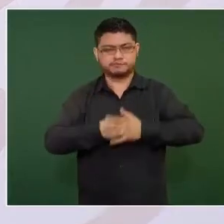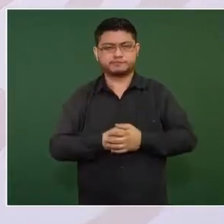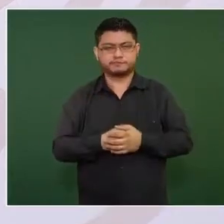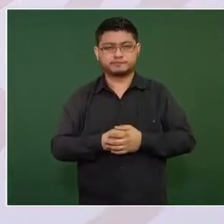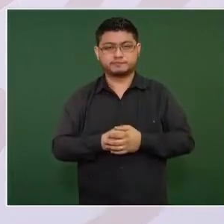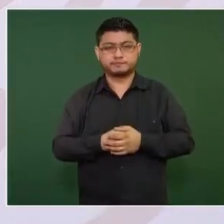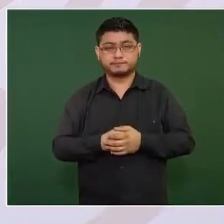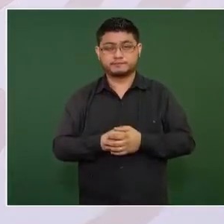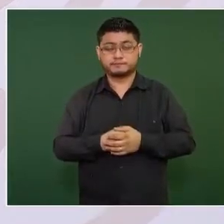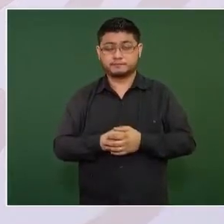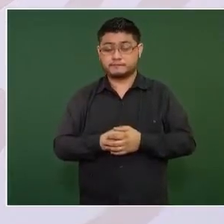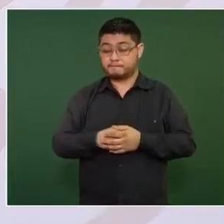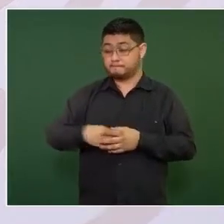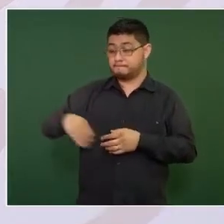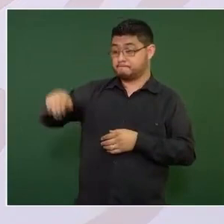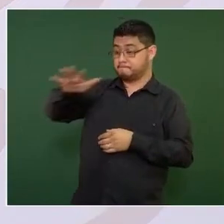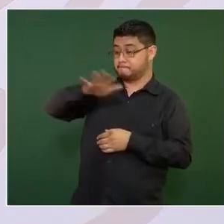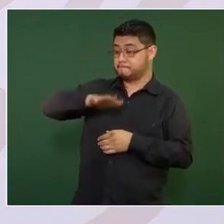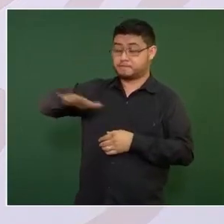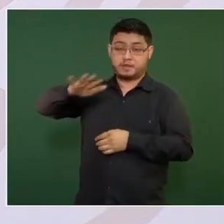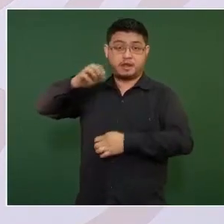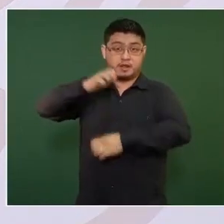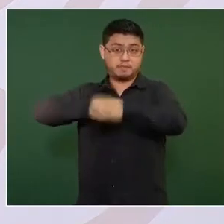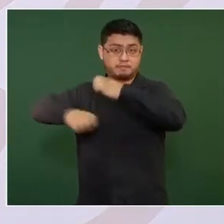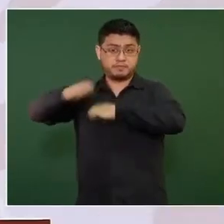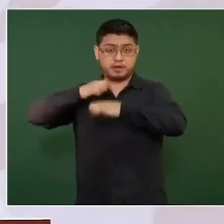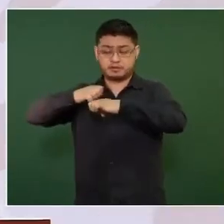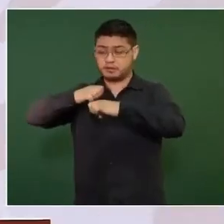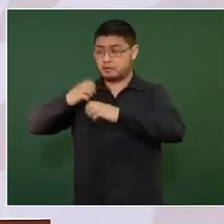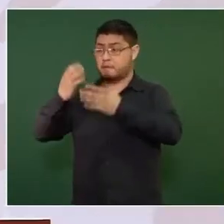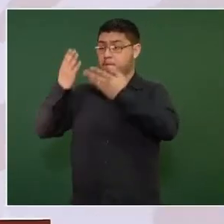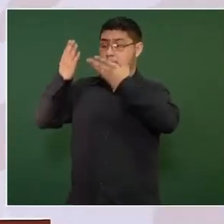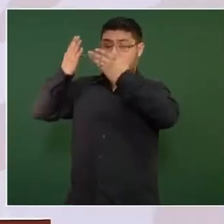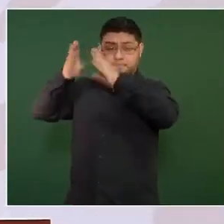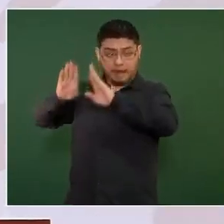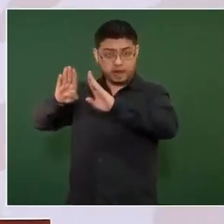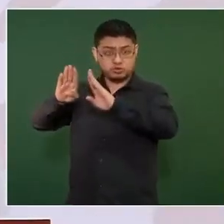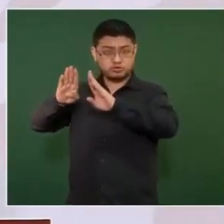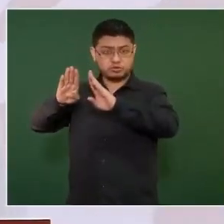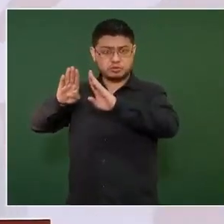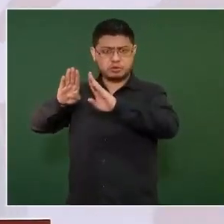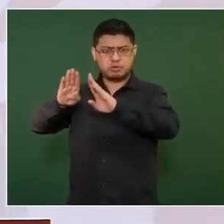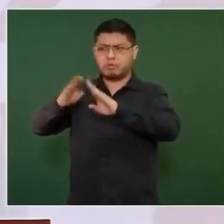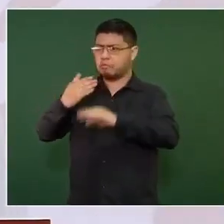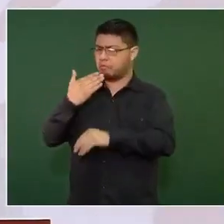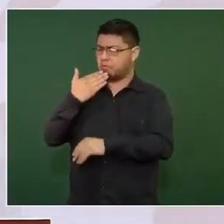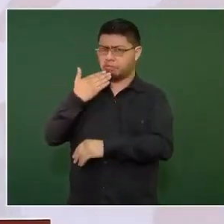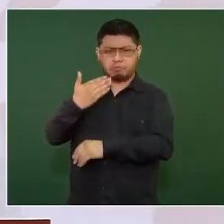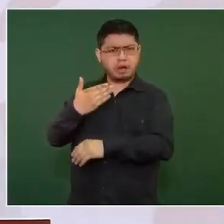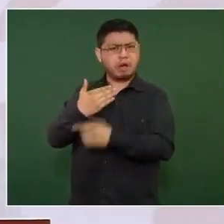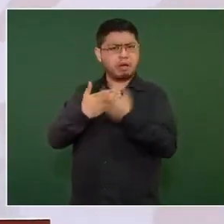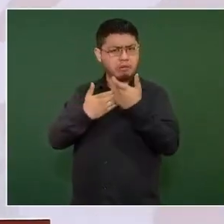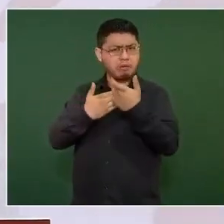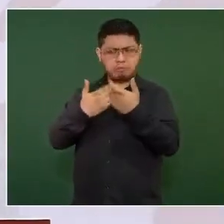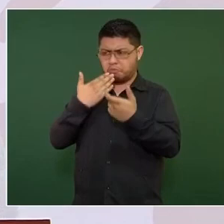La mayoría de las empresas y a todos los bancos les ha ido muy